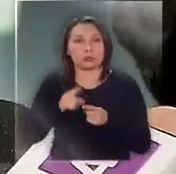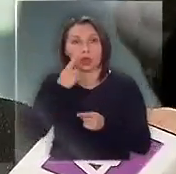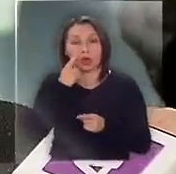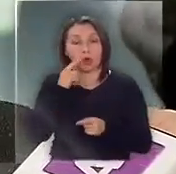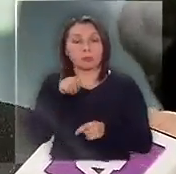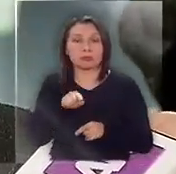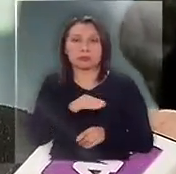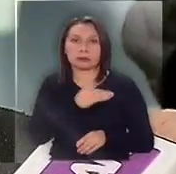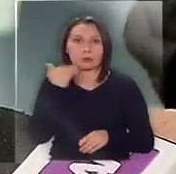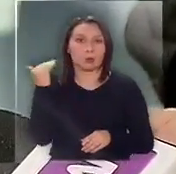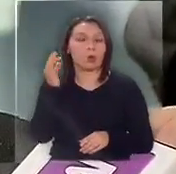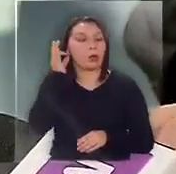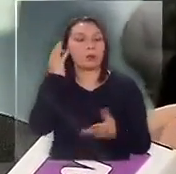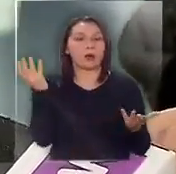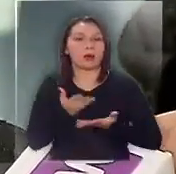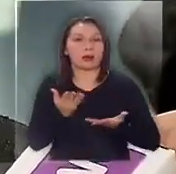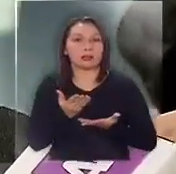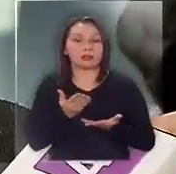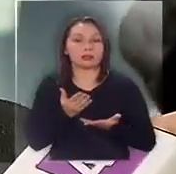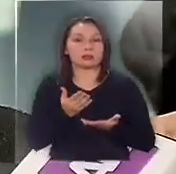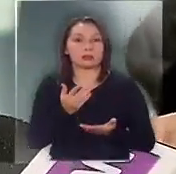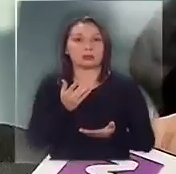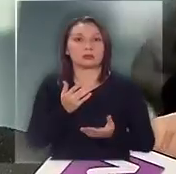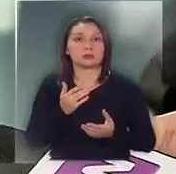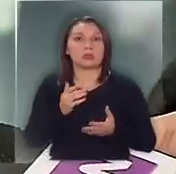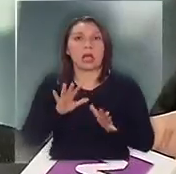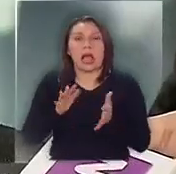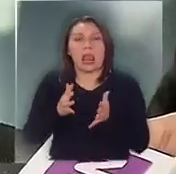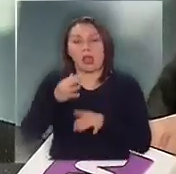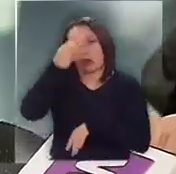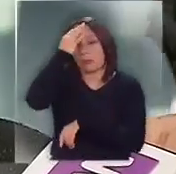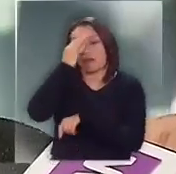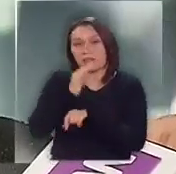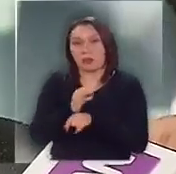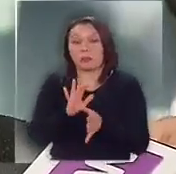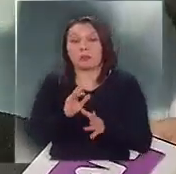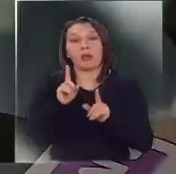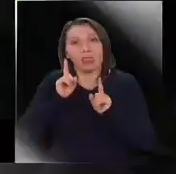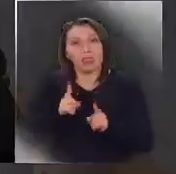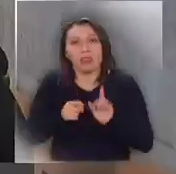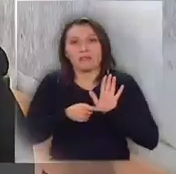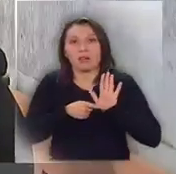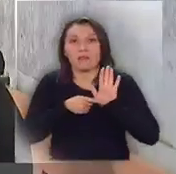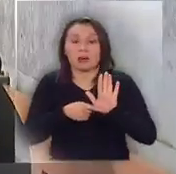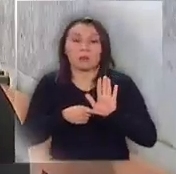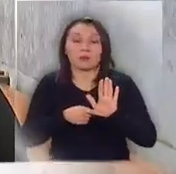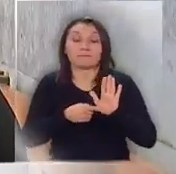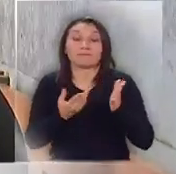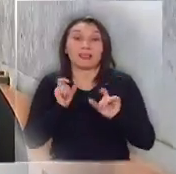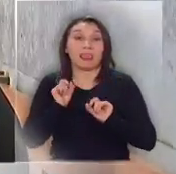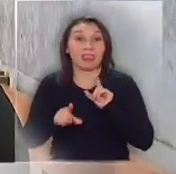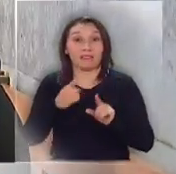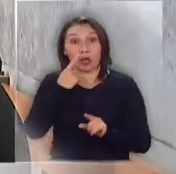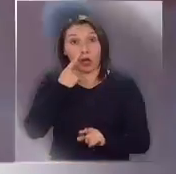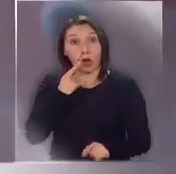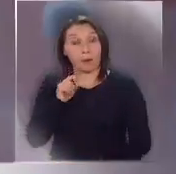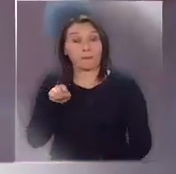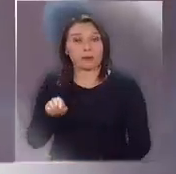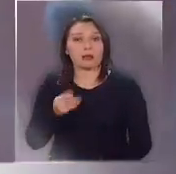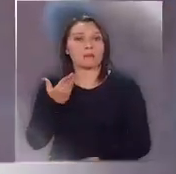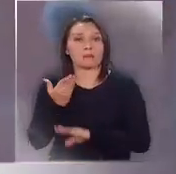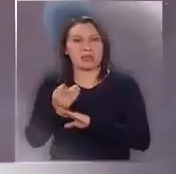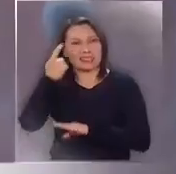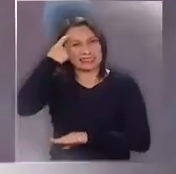esta muerte, motivado por algún quizá enfermedad, pero eso tendrá que ser demostrado. La defensa de Cristian Valencia pidió